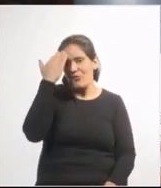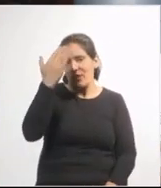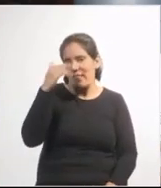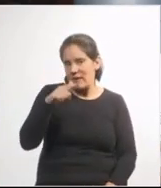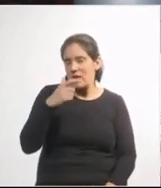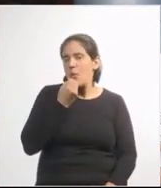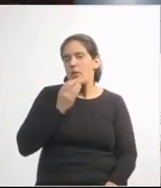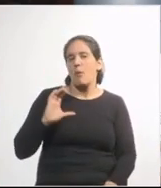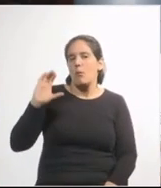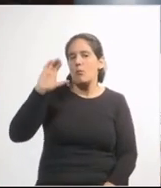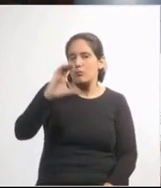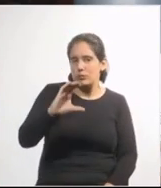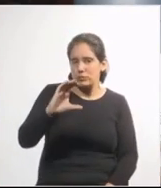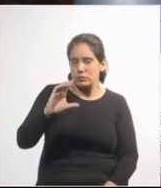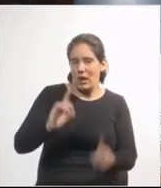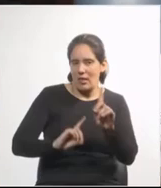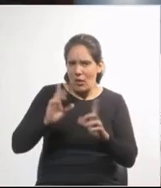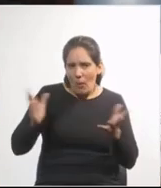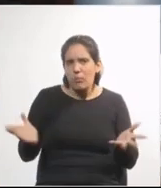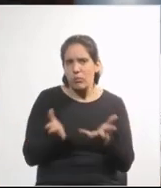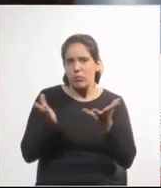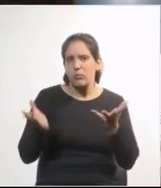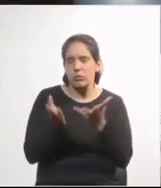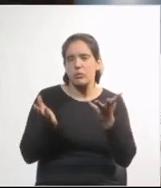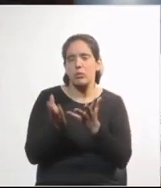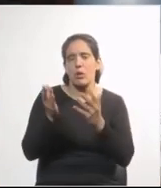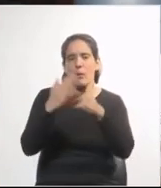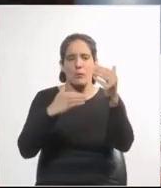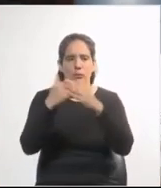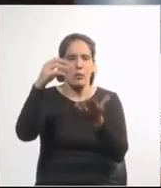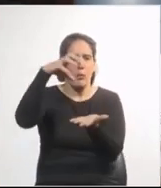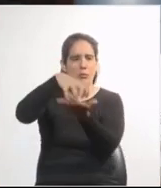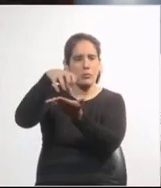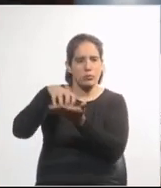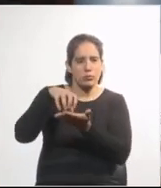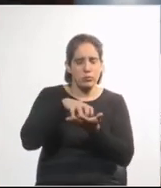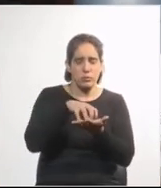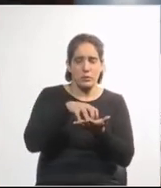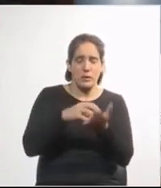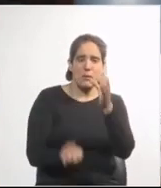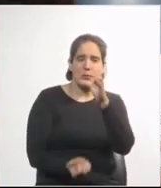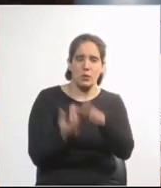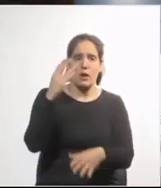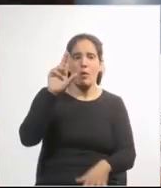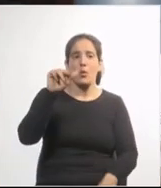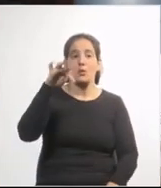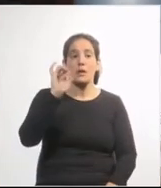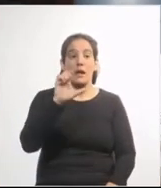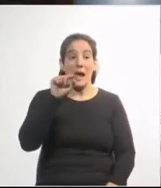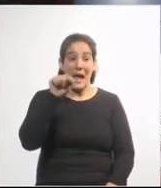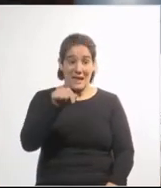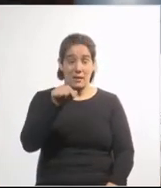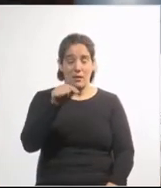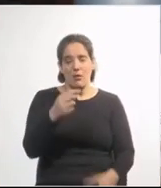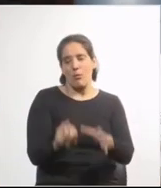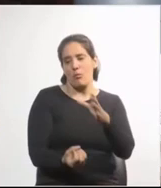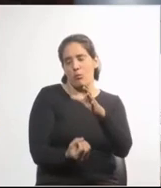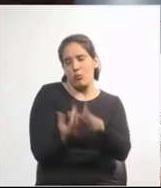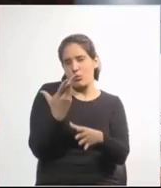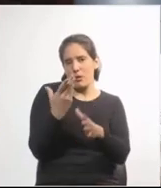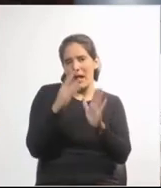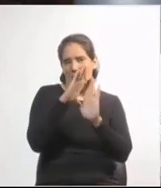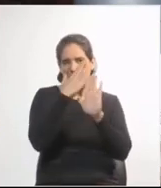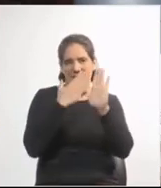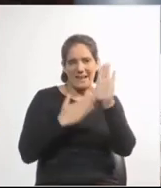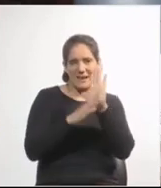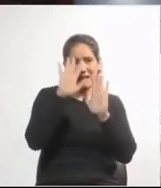presupuestal de la UDELAR y se impulsó y concretó la creación de la UTEC, las oportunidades de formación de grado en el interior